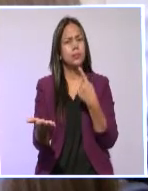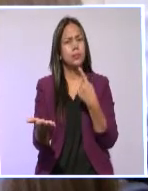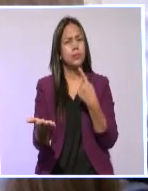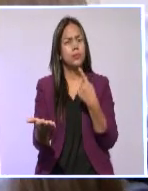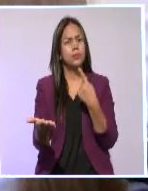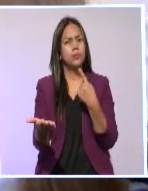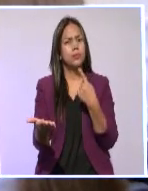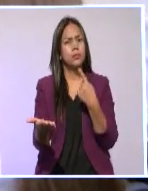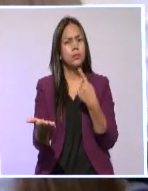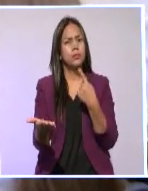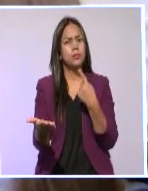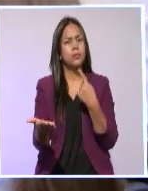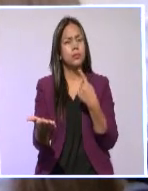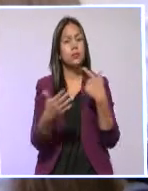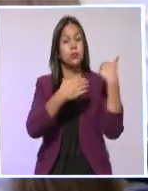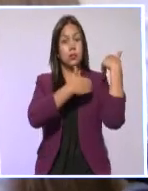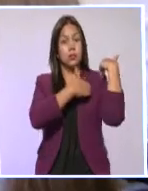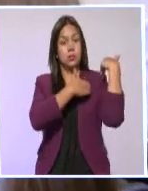que